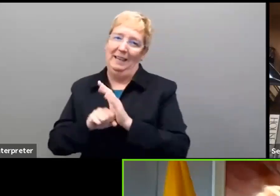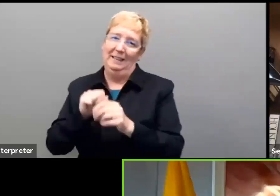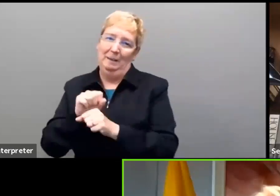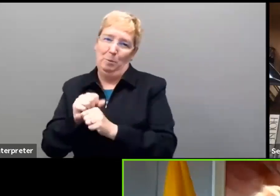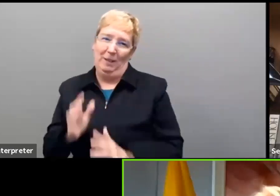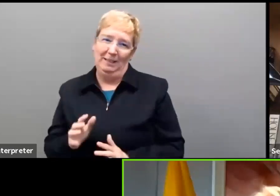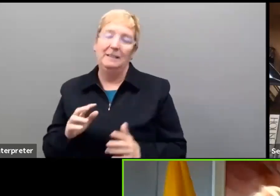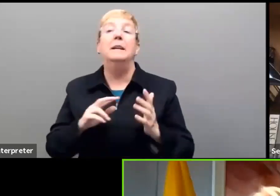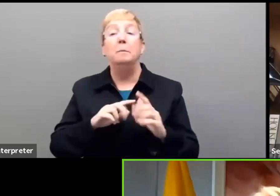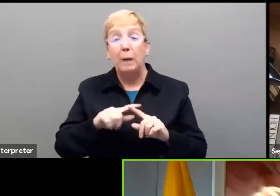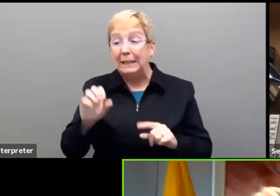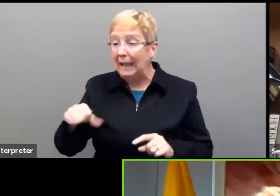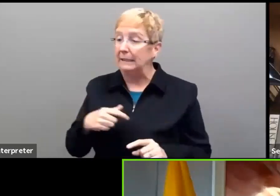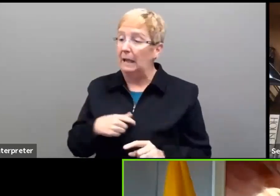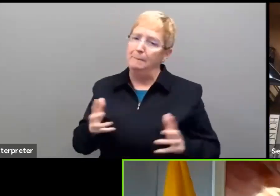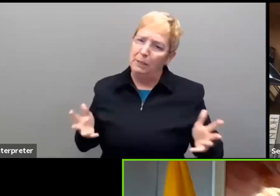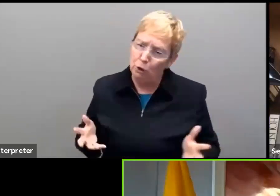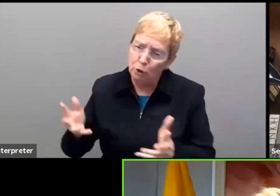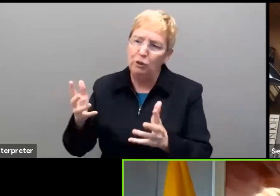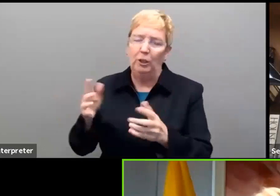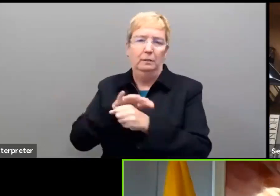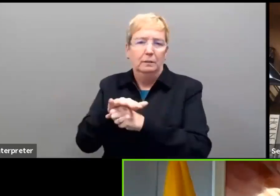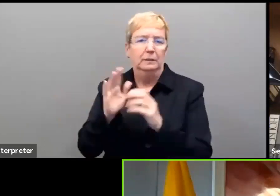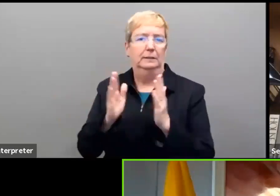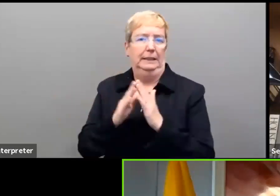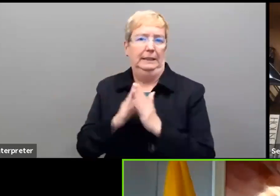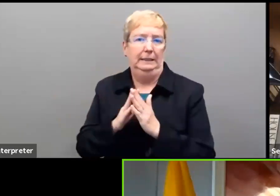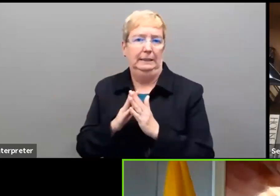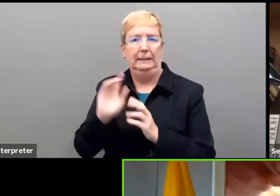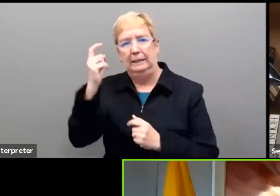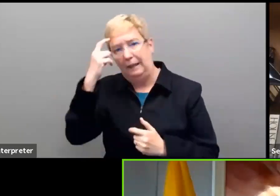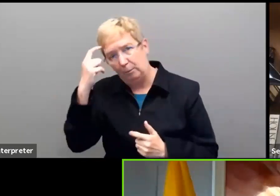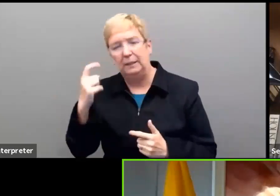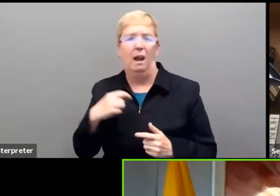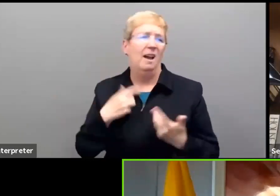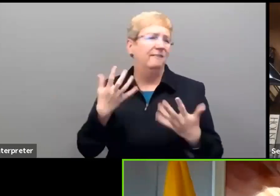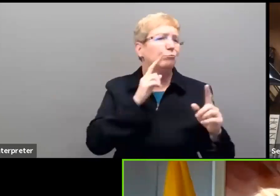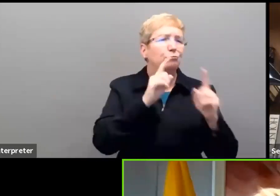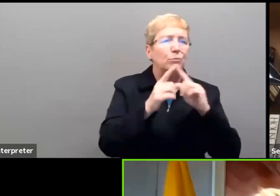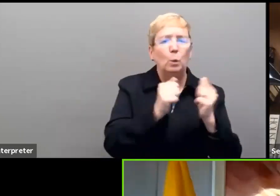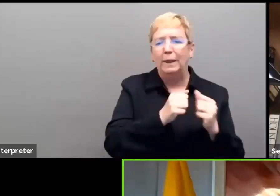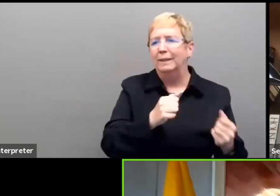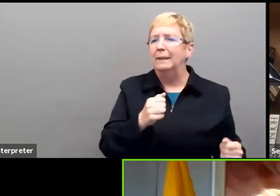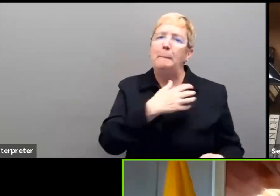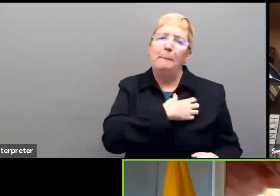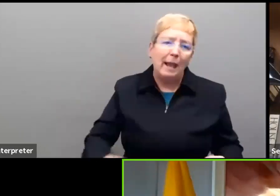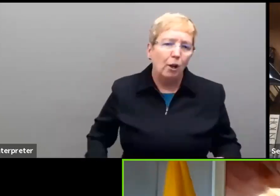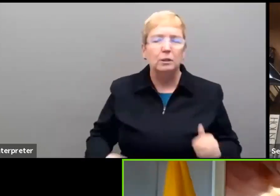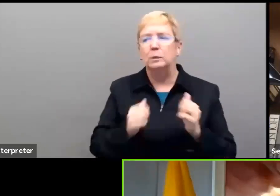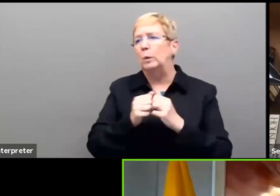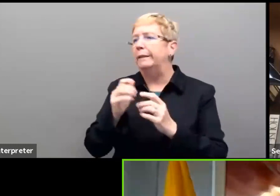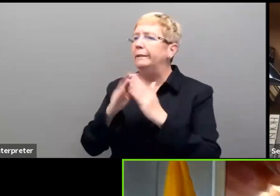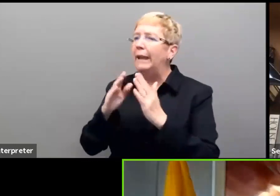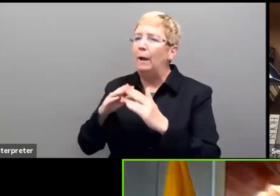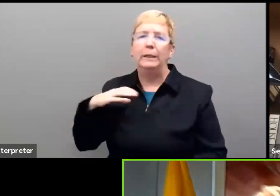Gracias. Adelante, Jeffrey. Gracias por tomar mi pregunta. Quería ver si ustedes pueden aclarar algo en cuanto a la